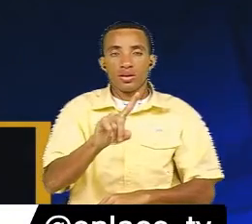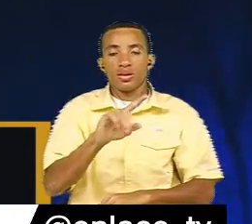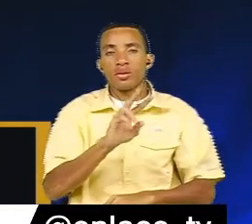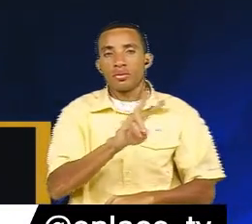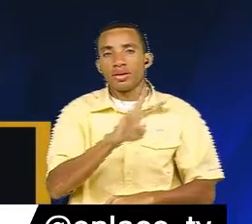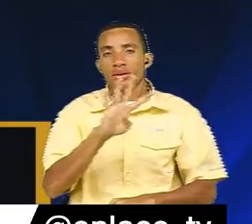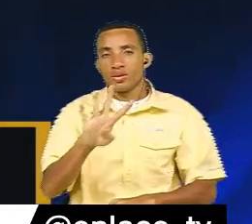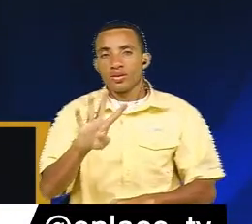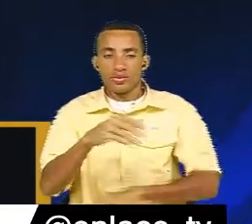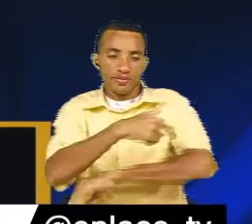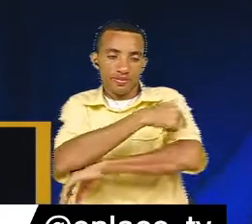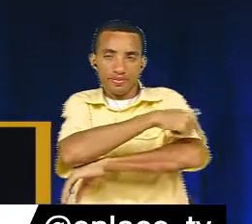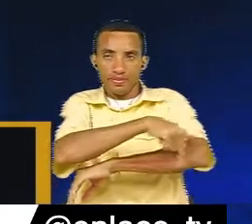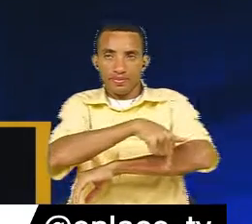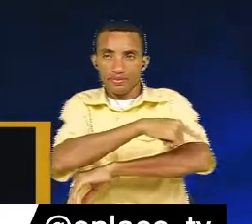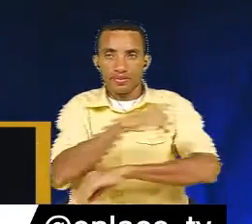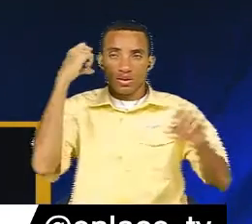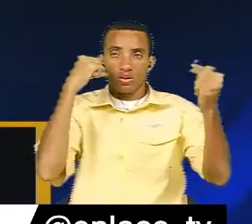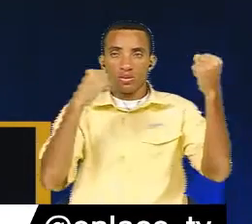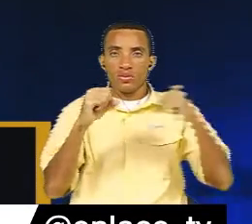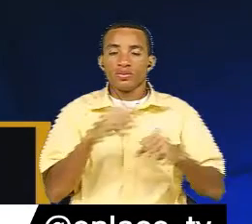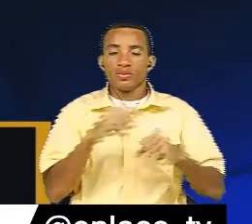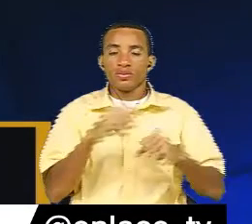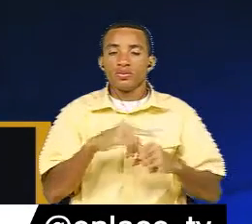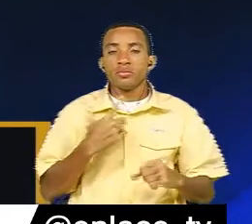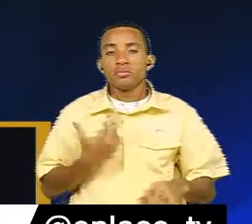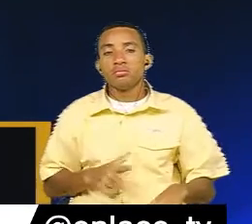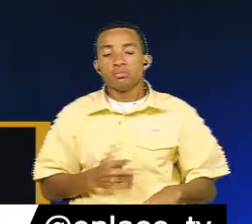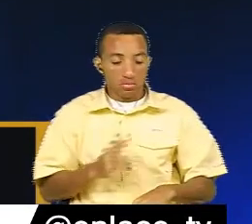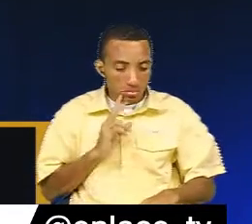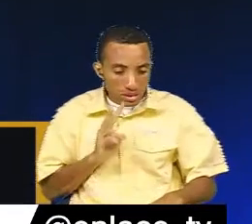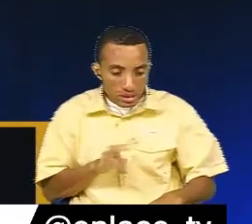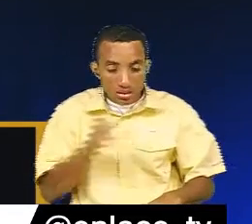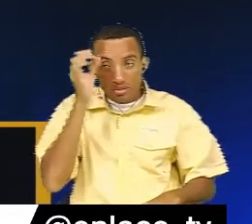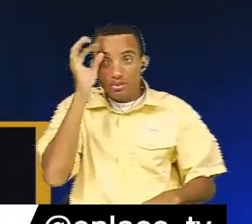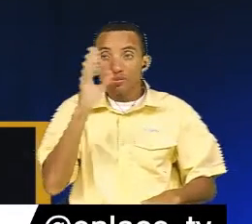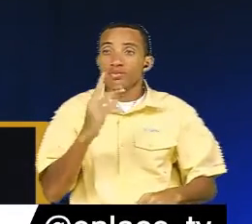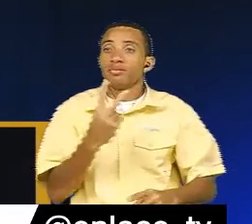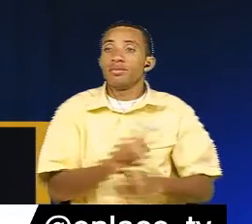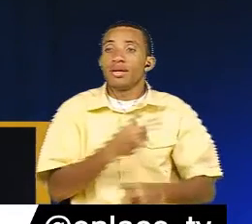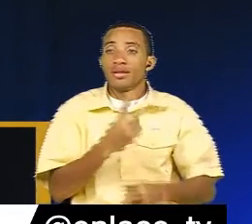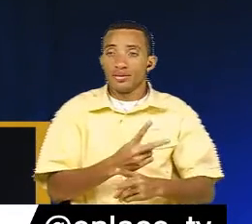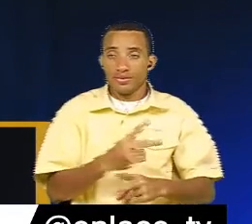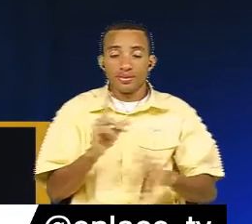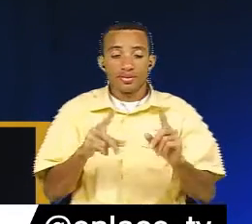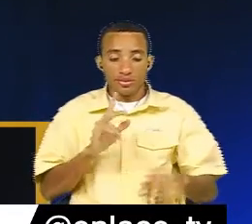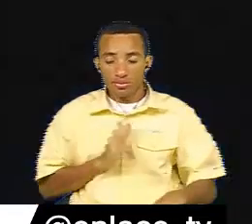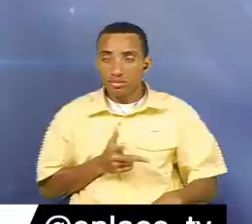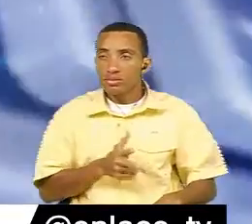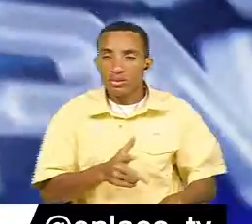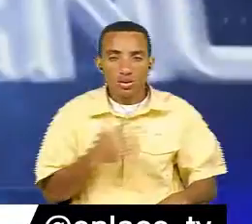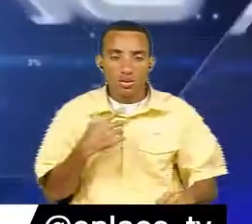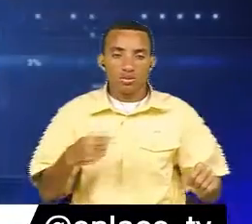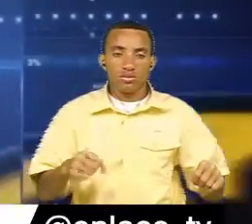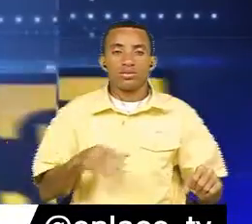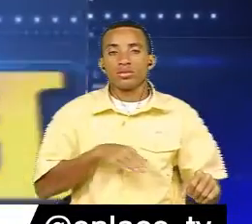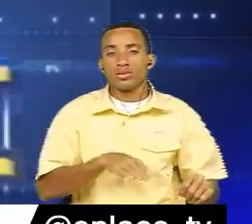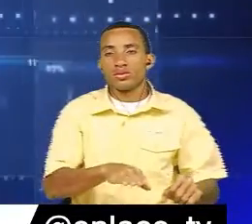partida tiene preocupada a la comunidad que transita por el sector, pues representa un peligro para los transeúntes y vehículos.